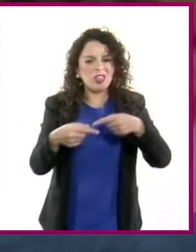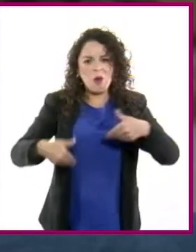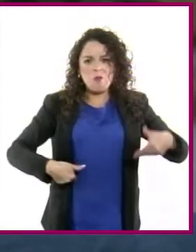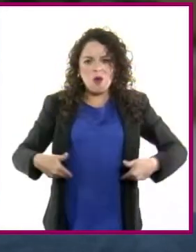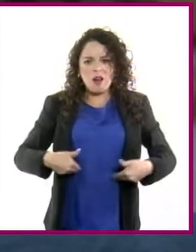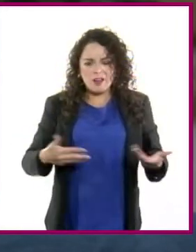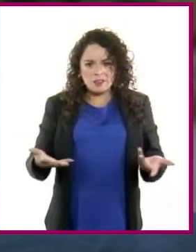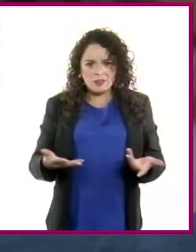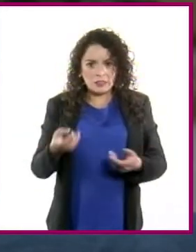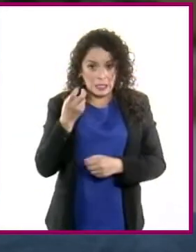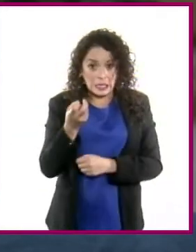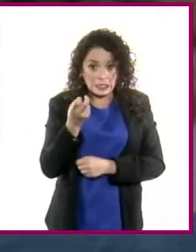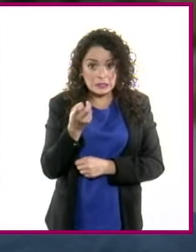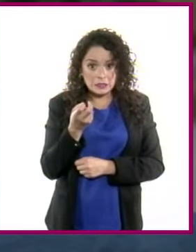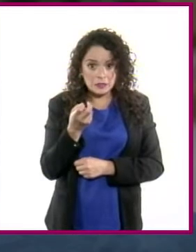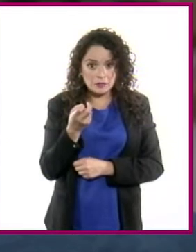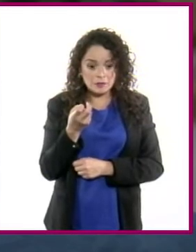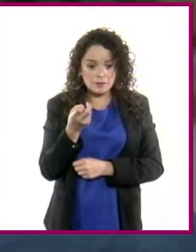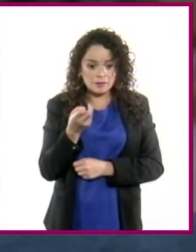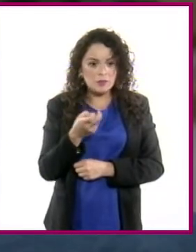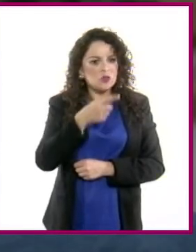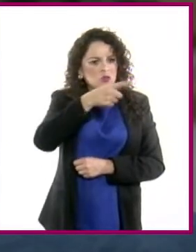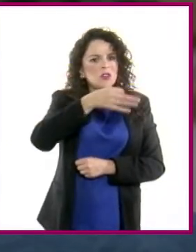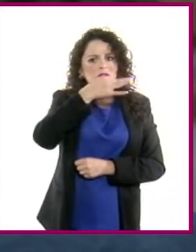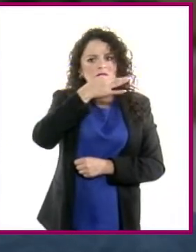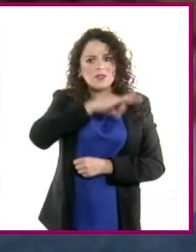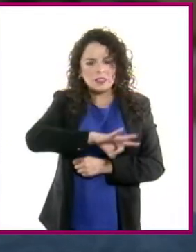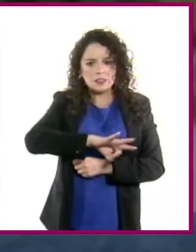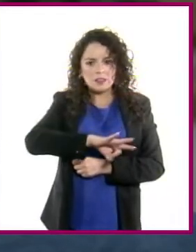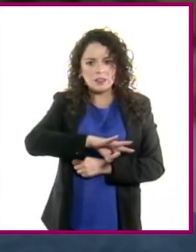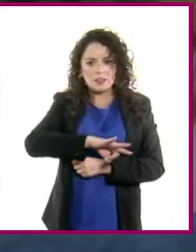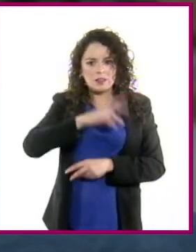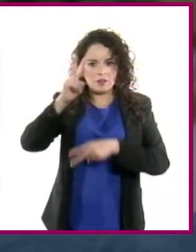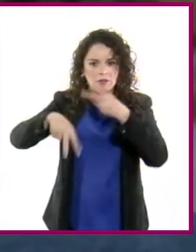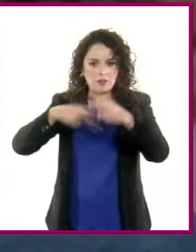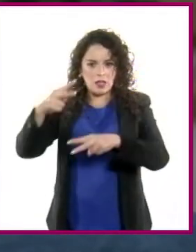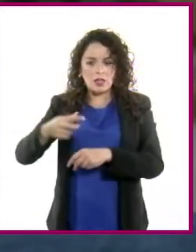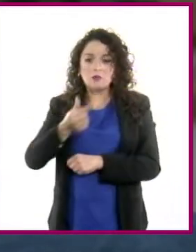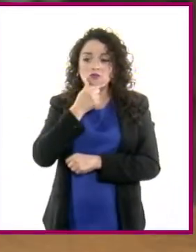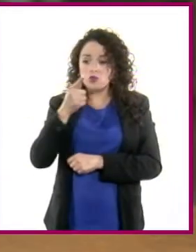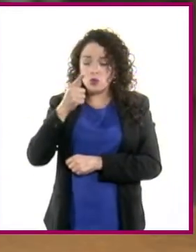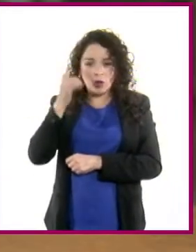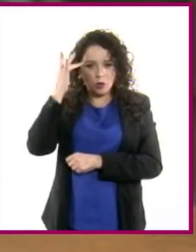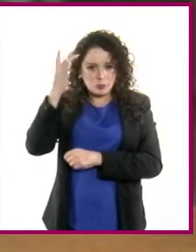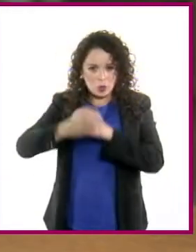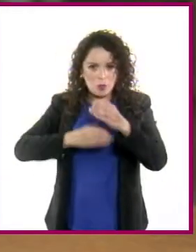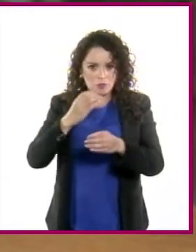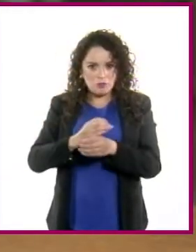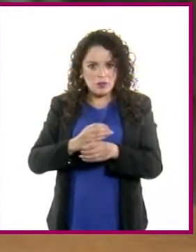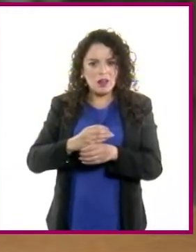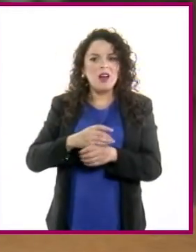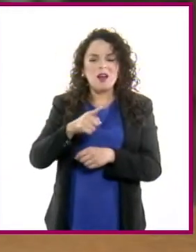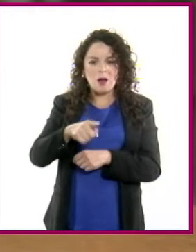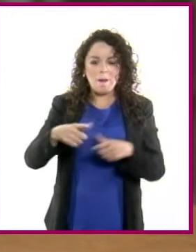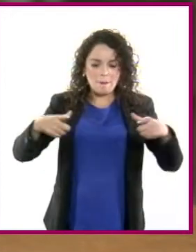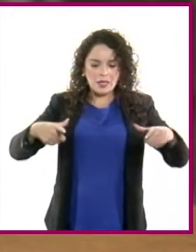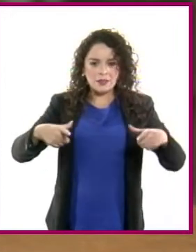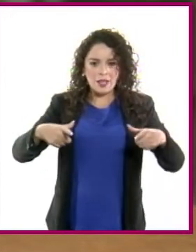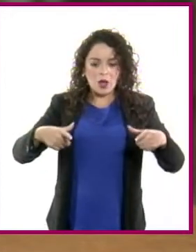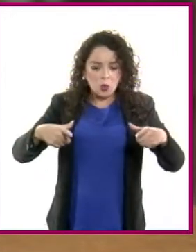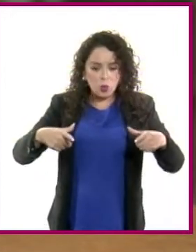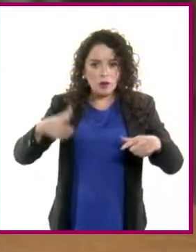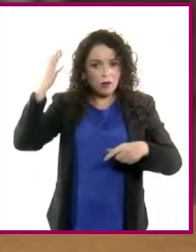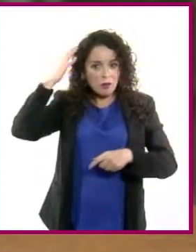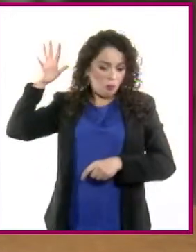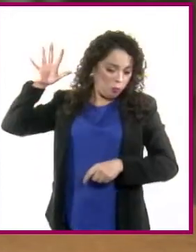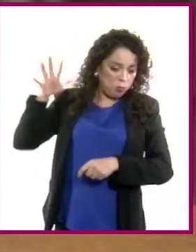poco nunca has estado en una fiesta de esas en las que embarran la cara de quien cumple años en el pastel? Odiaba que me hicieran eso. Llegué a